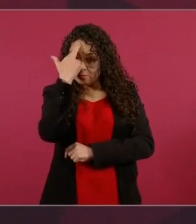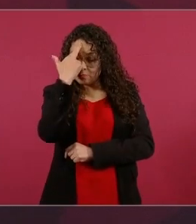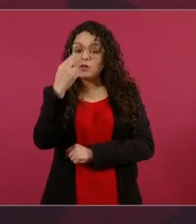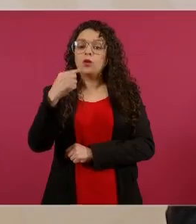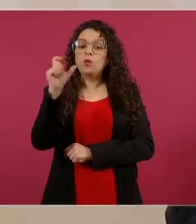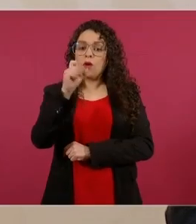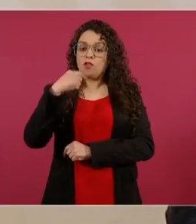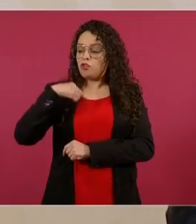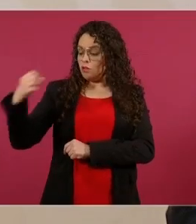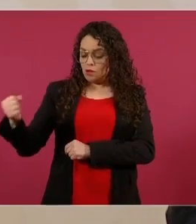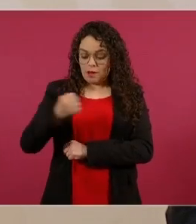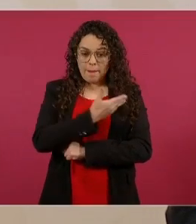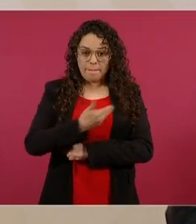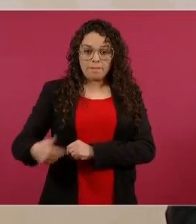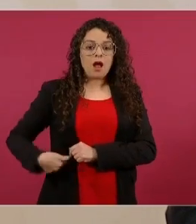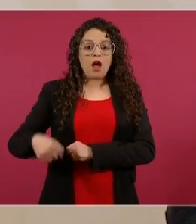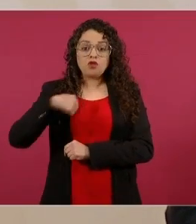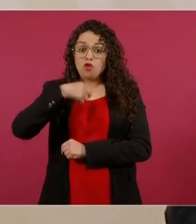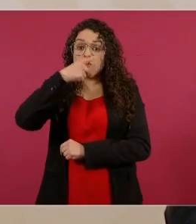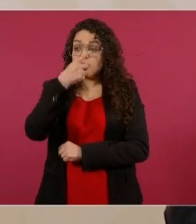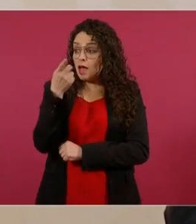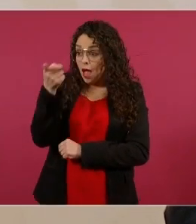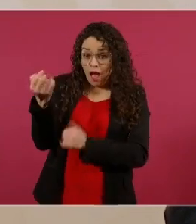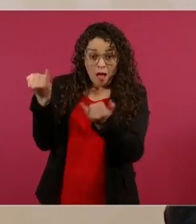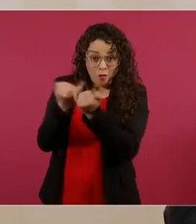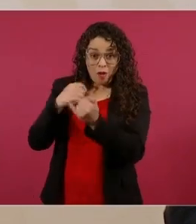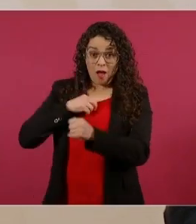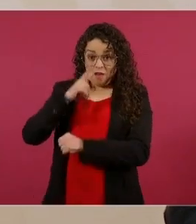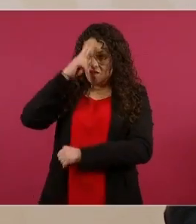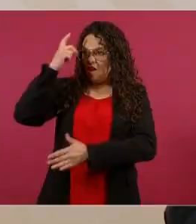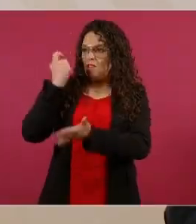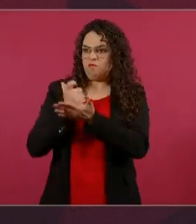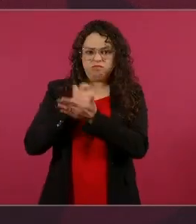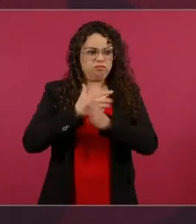y que yo